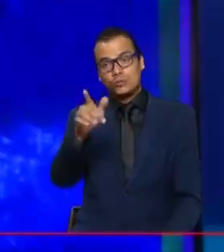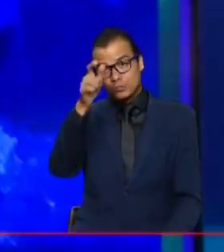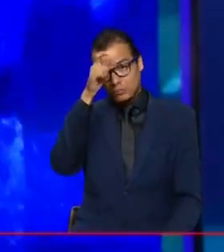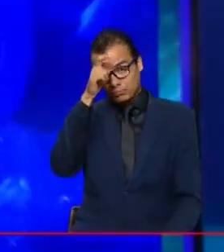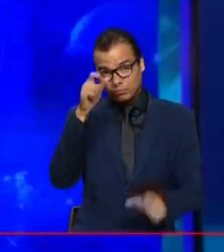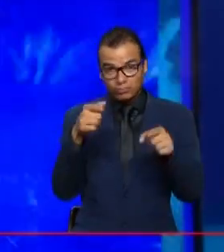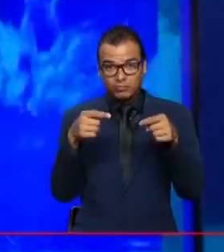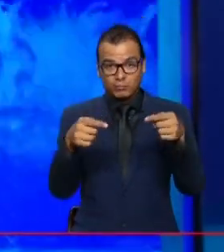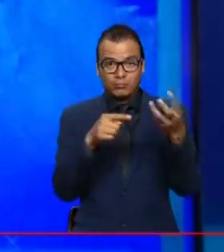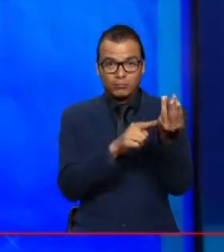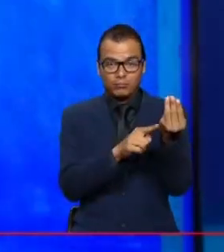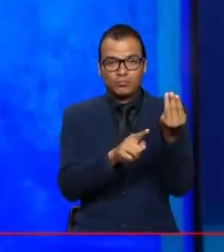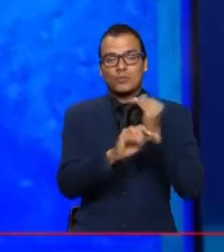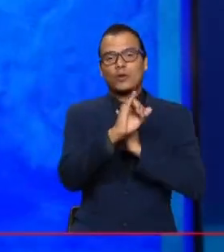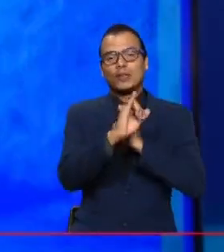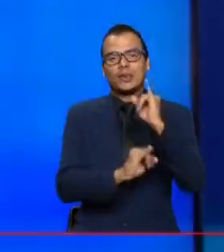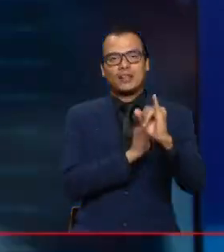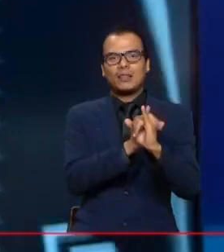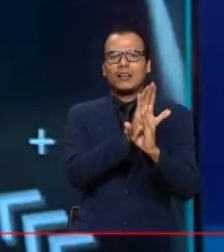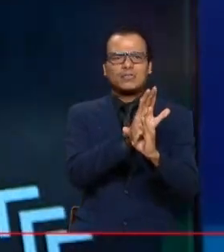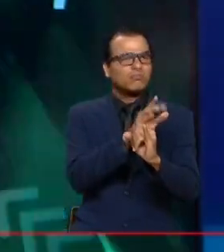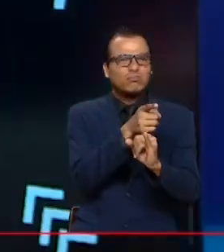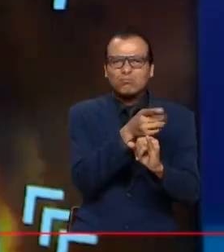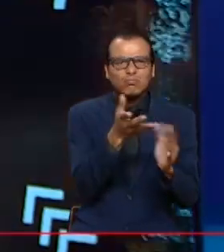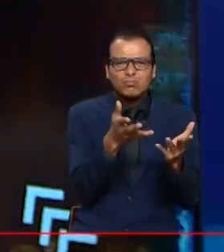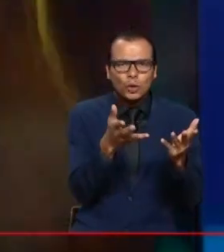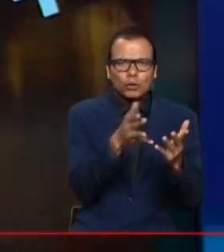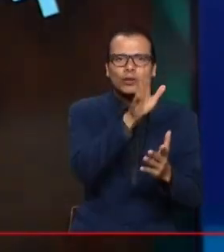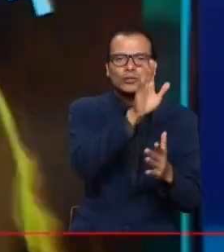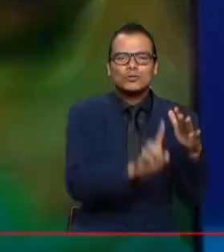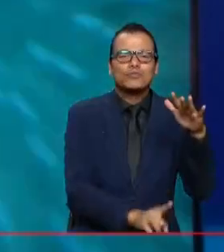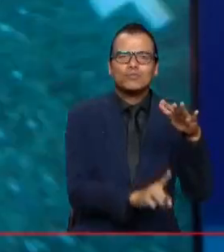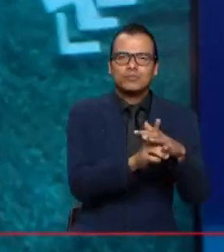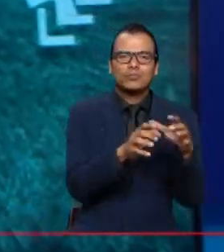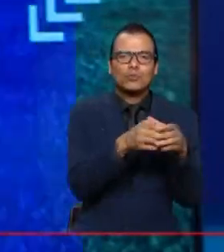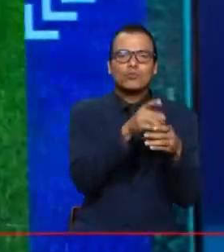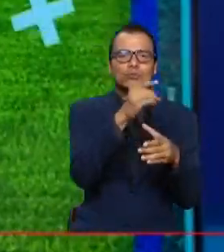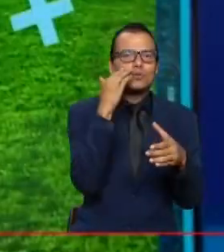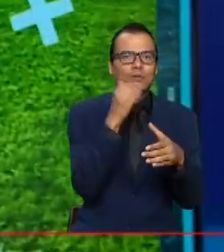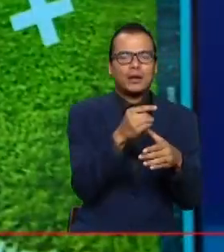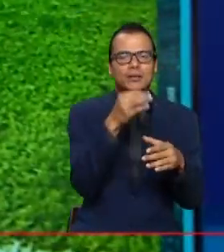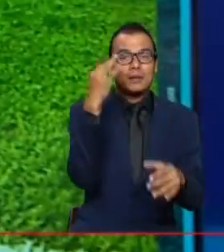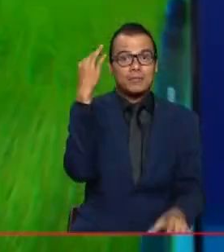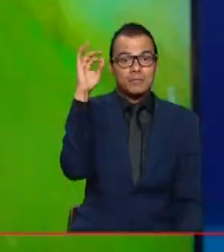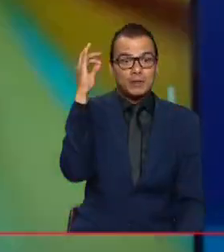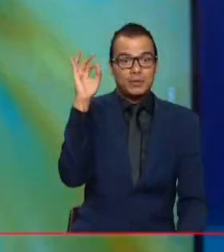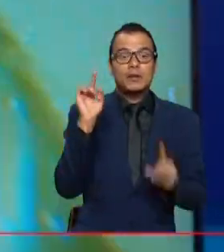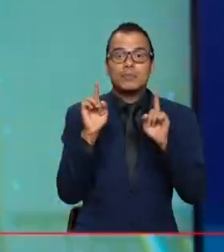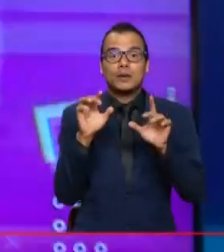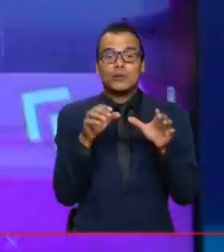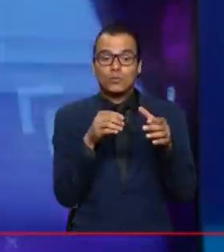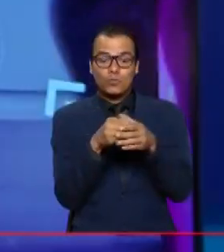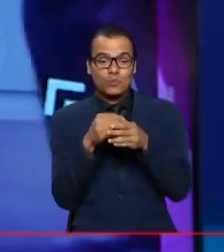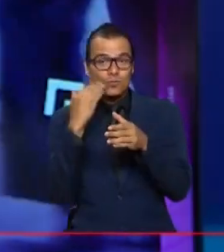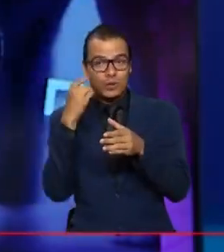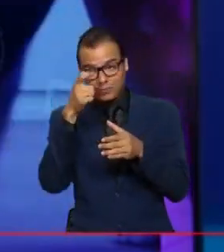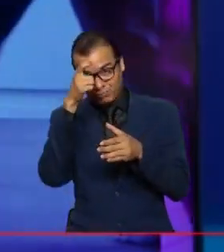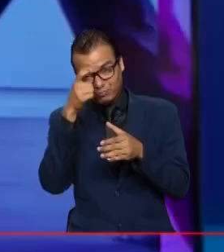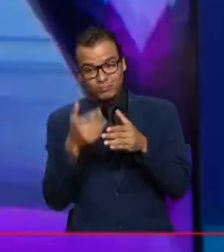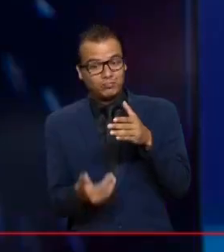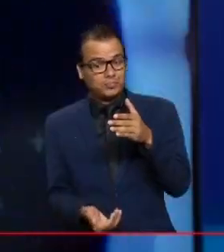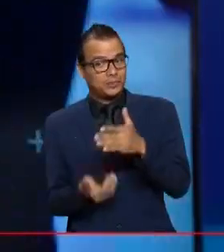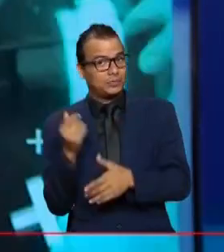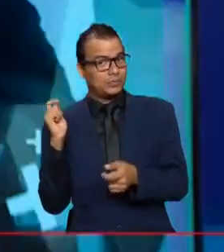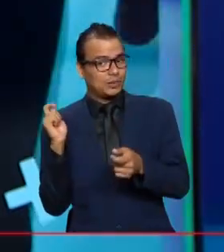de Cali enfrentará a Internacional, el nuevo equipo del municipio de Palmira. Pero las Rojas tienen una nueva cara, porque